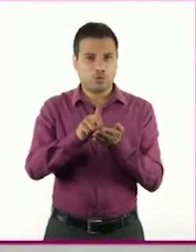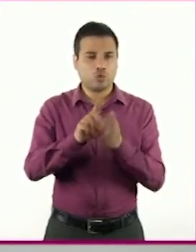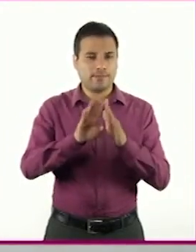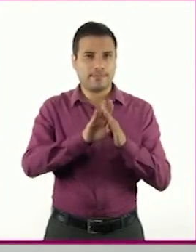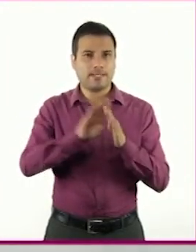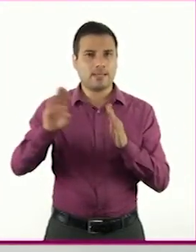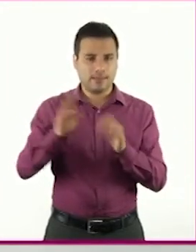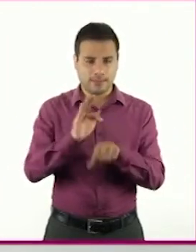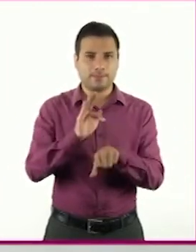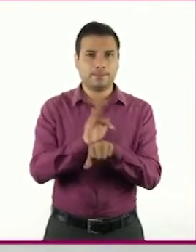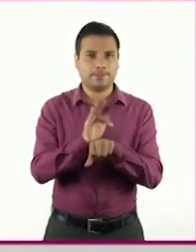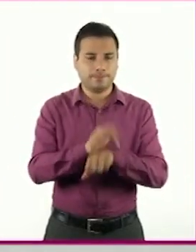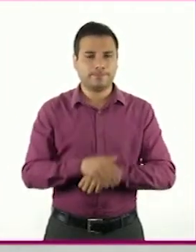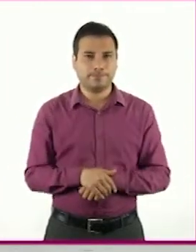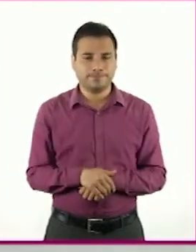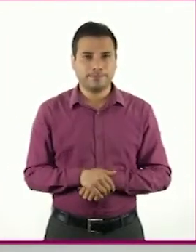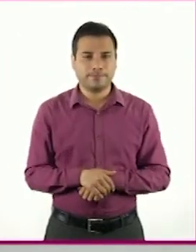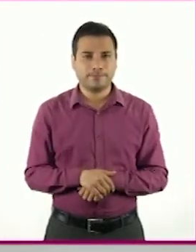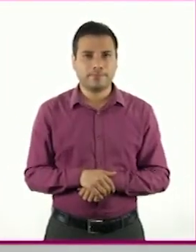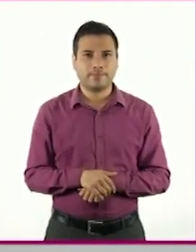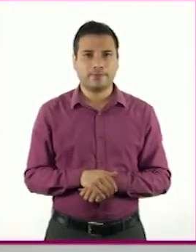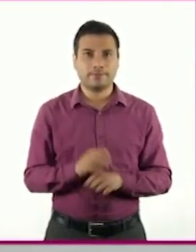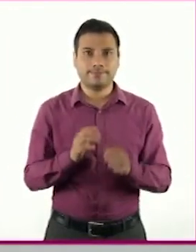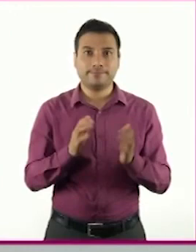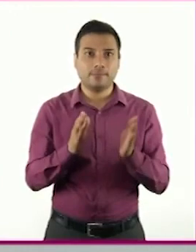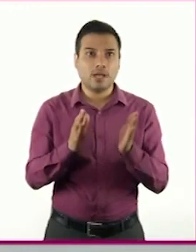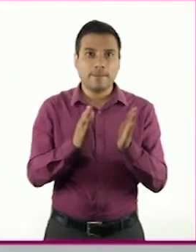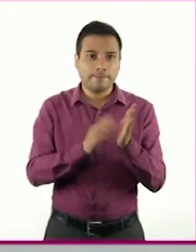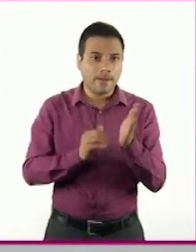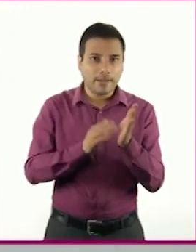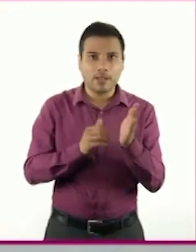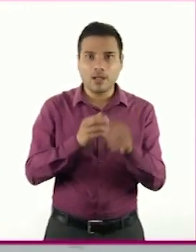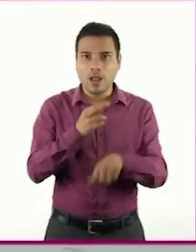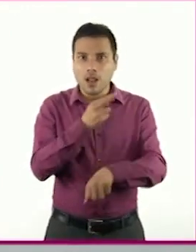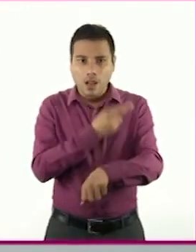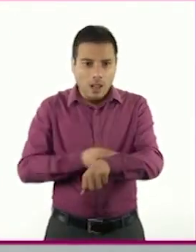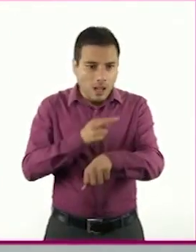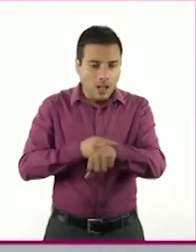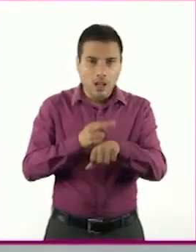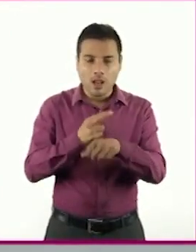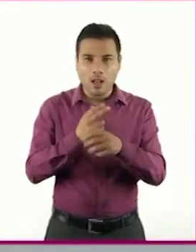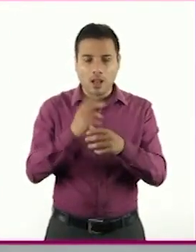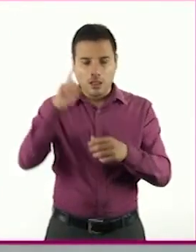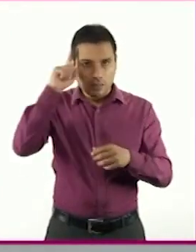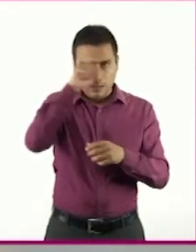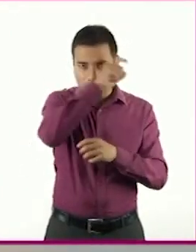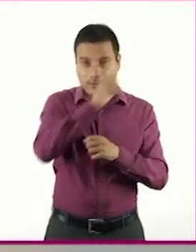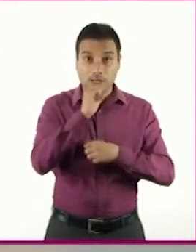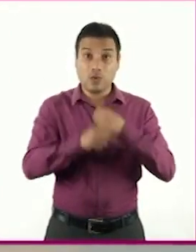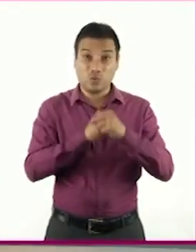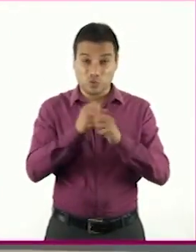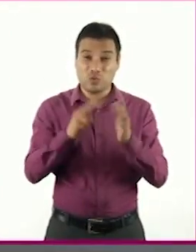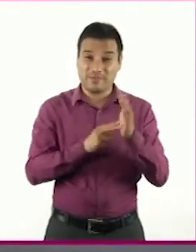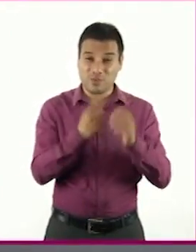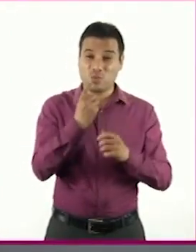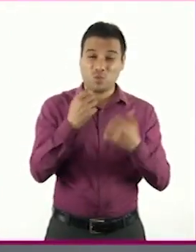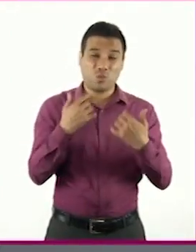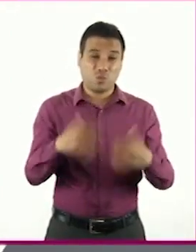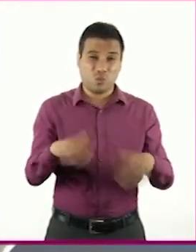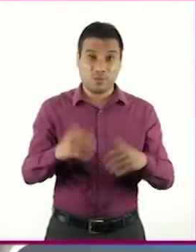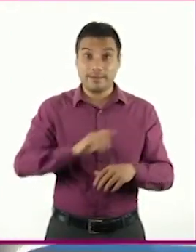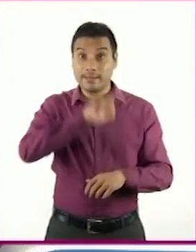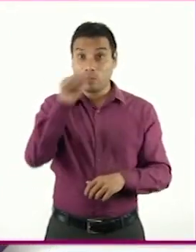migrantes indocumentados, cuya situación comenzó a agravarse desde 2001, pero se empeoró con la llegada a la